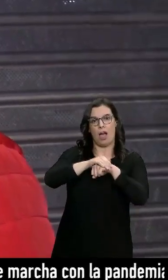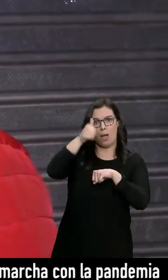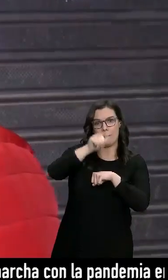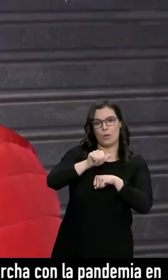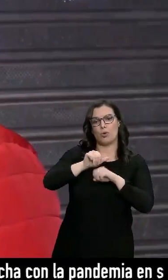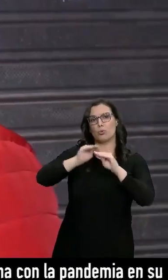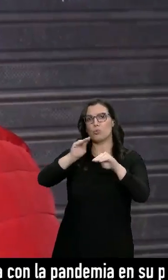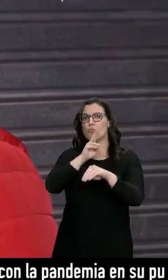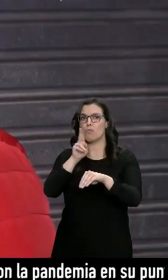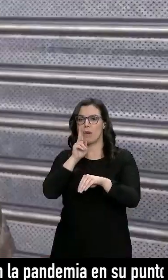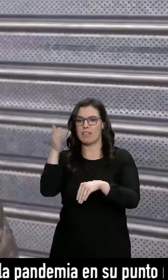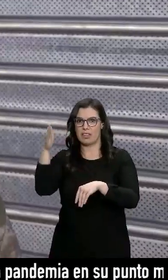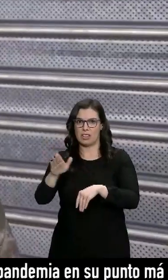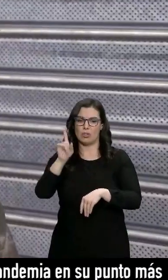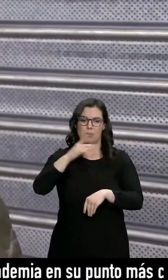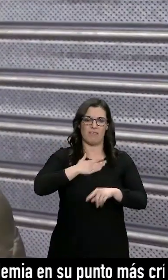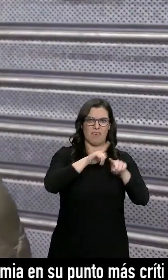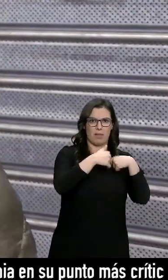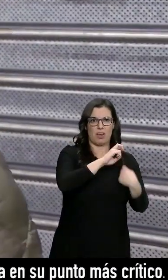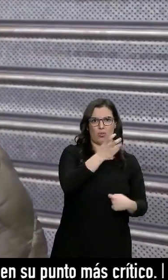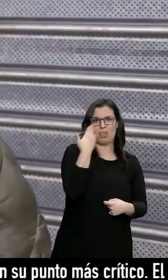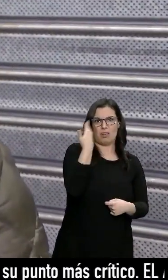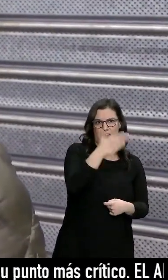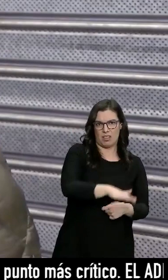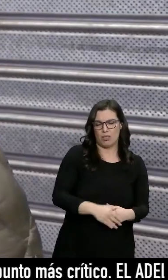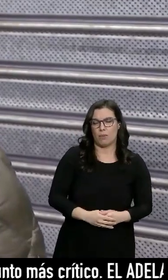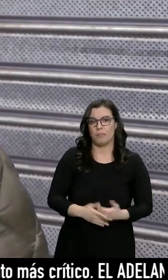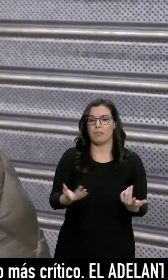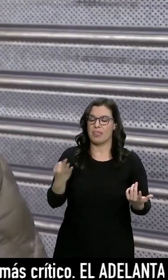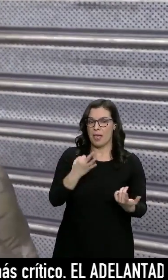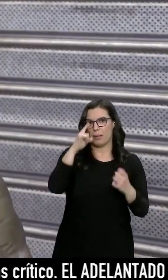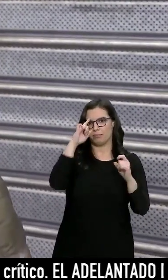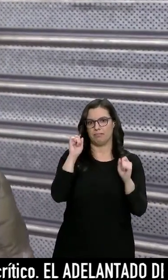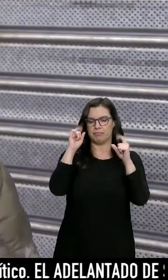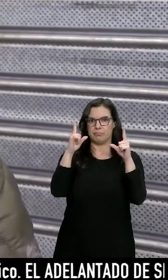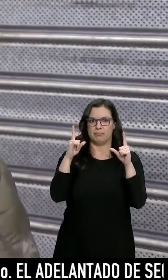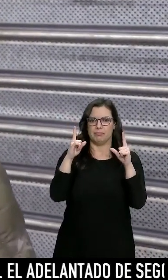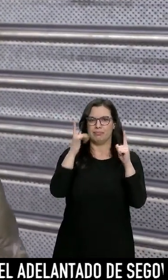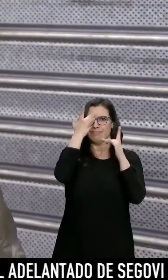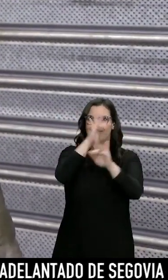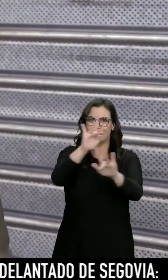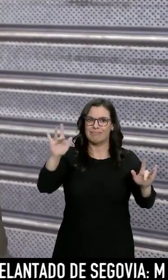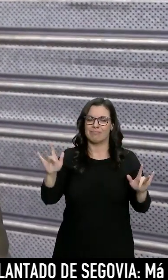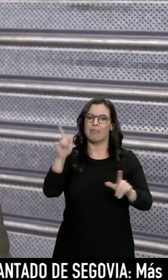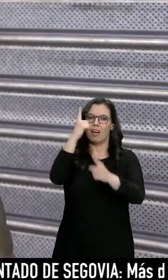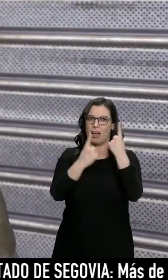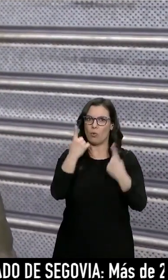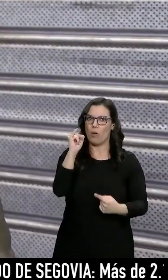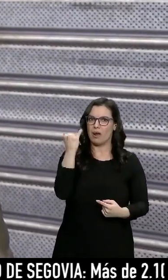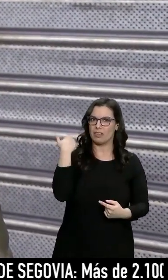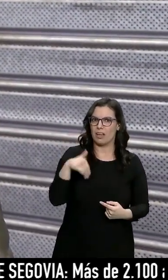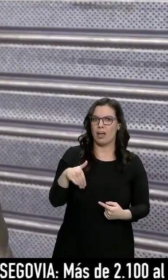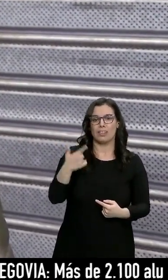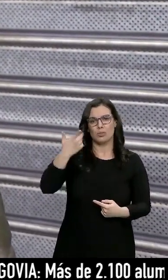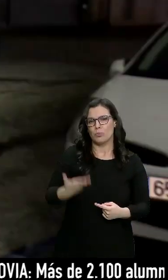y ayer de un familiar también. Concienciarse, que sí que hay gente que está concienciada y qué es lo